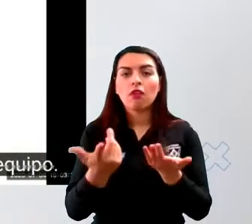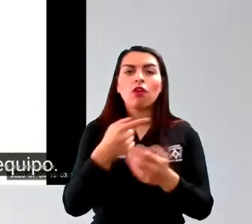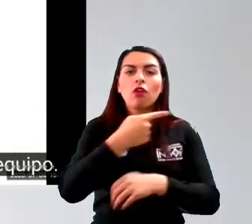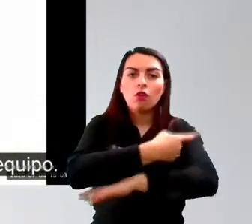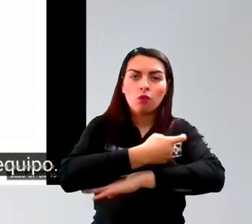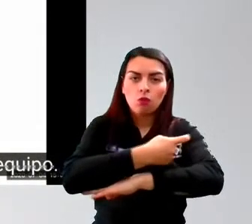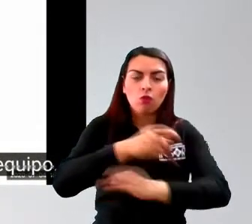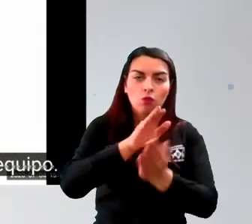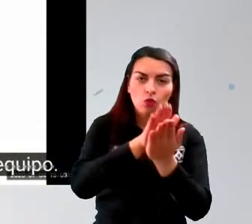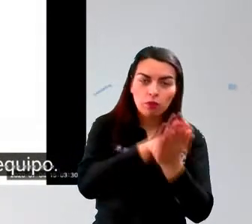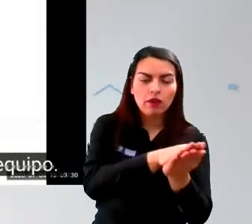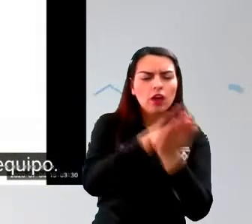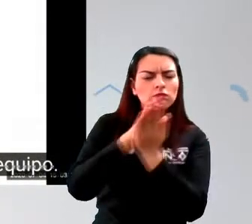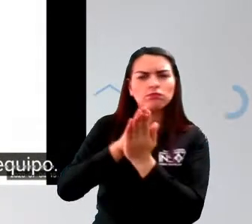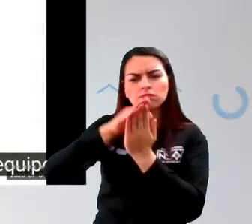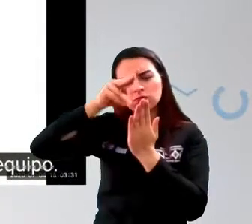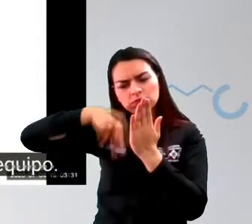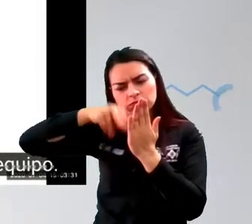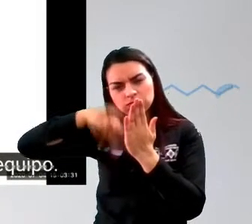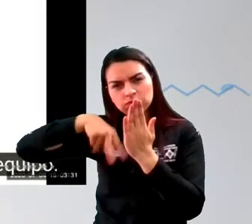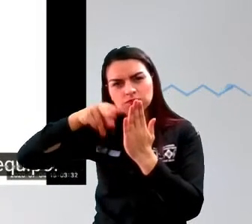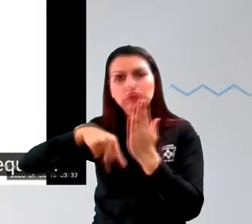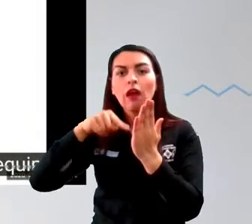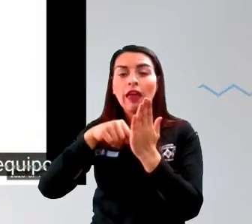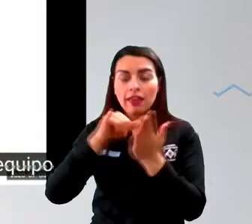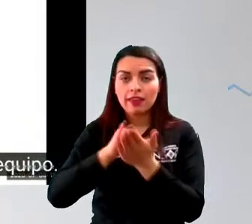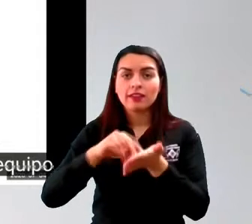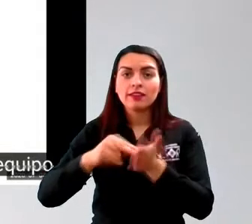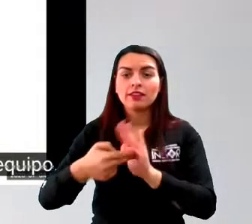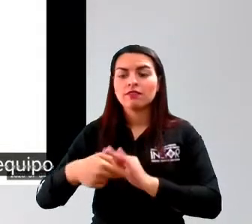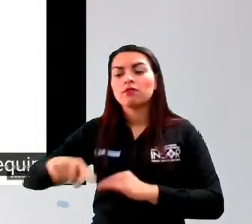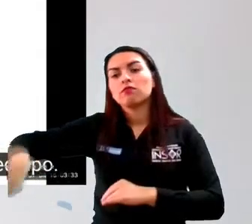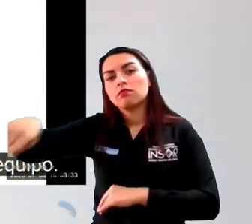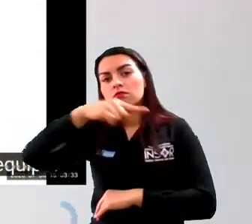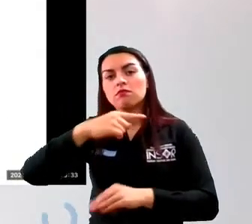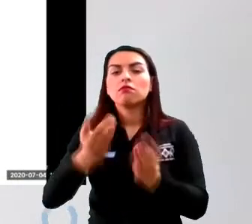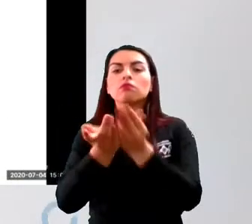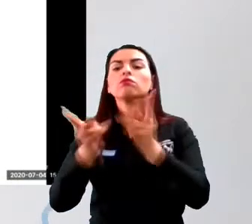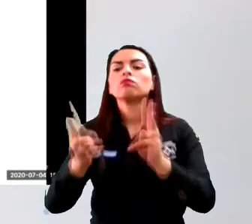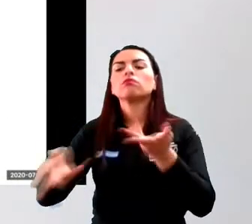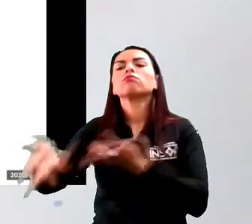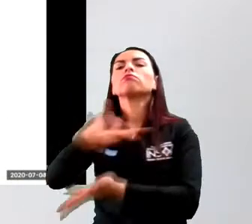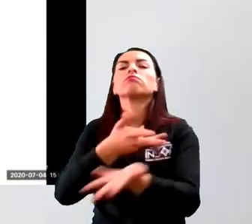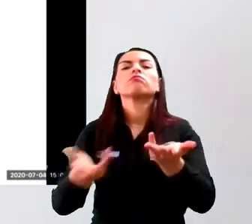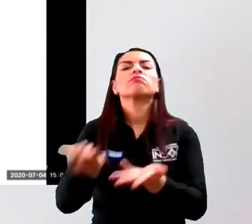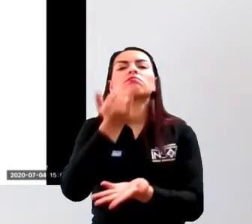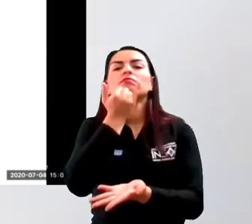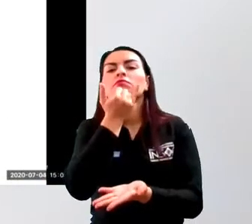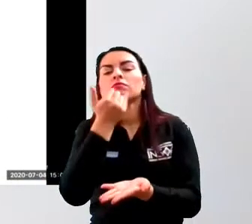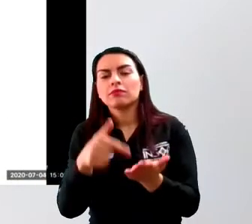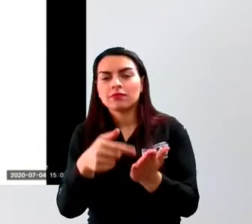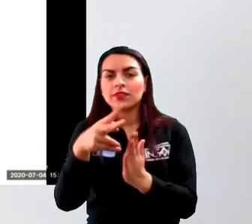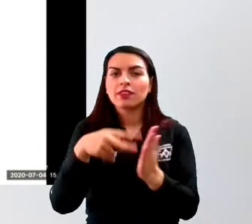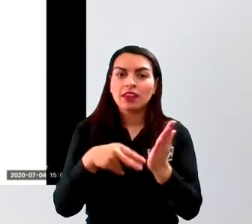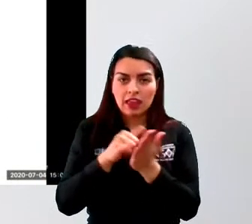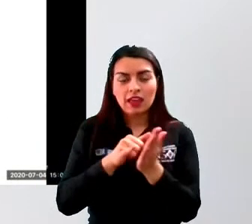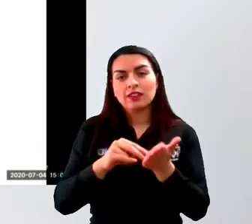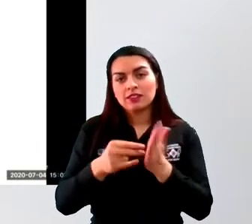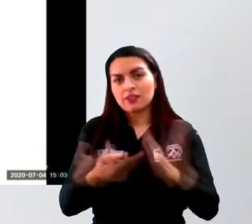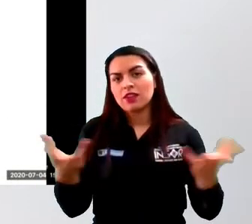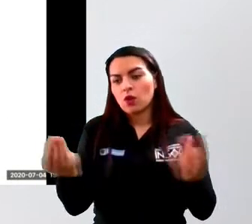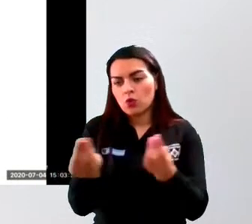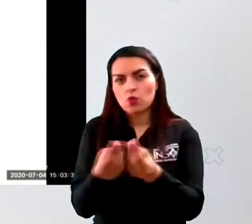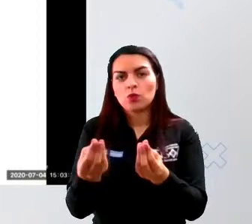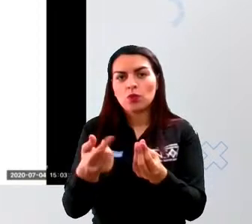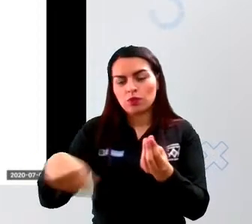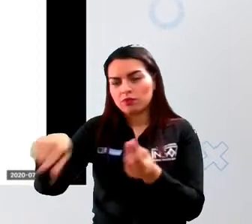línea y luego hacer que los estudiantes compartan y contribuyan juntos en un equipo.